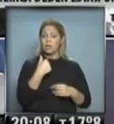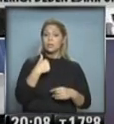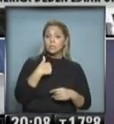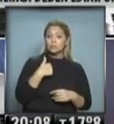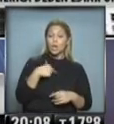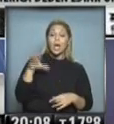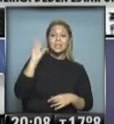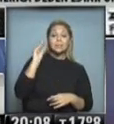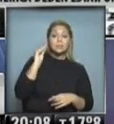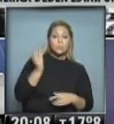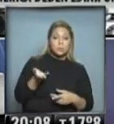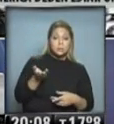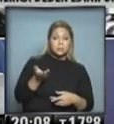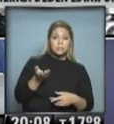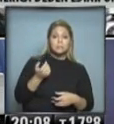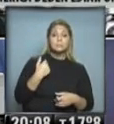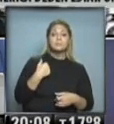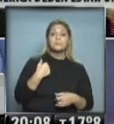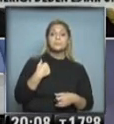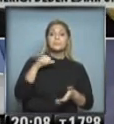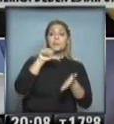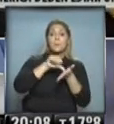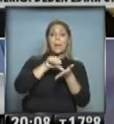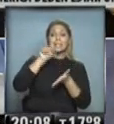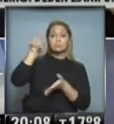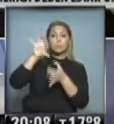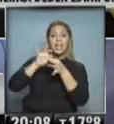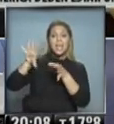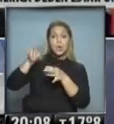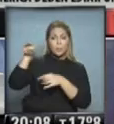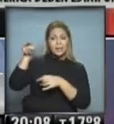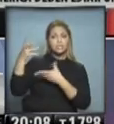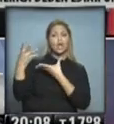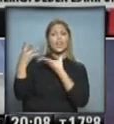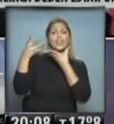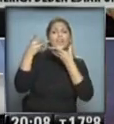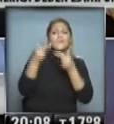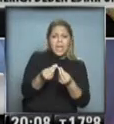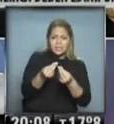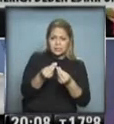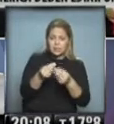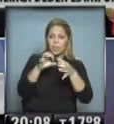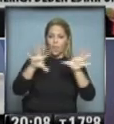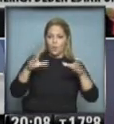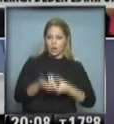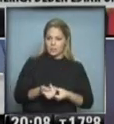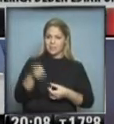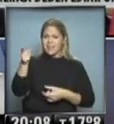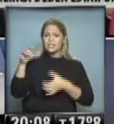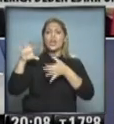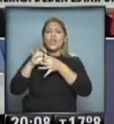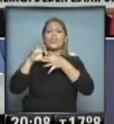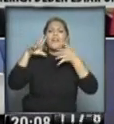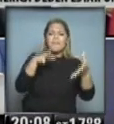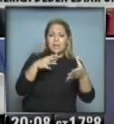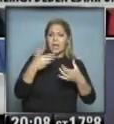escuché que los países de Europa son defensores de la democracia, defensores de los